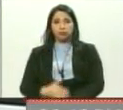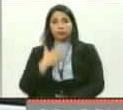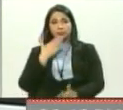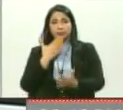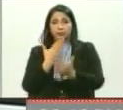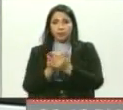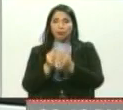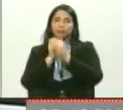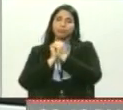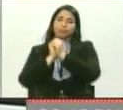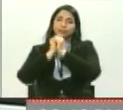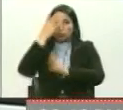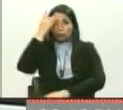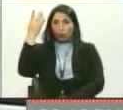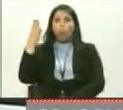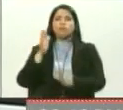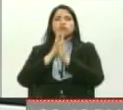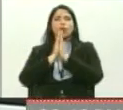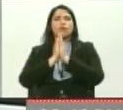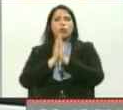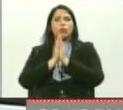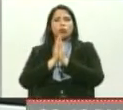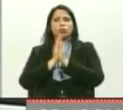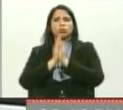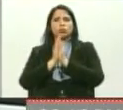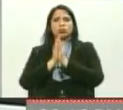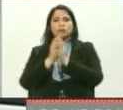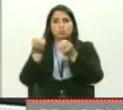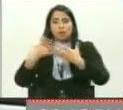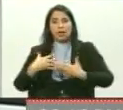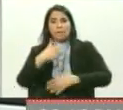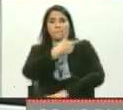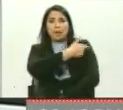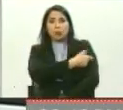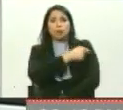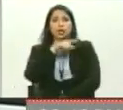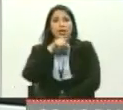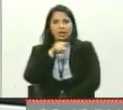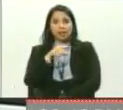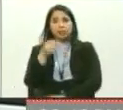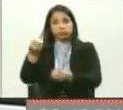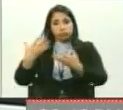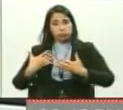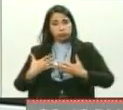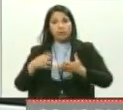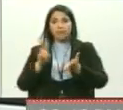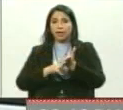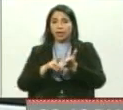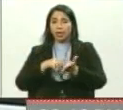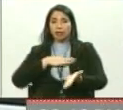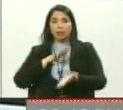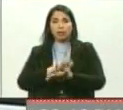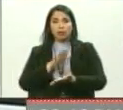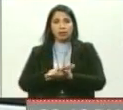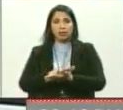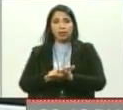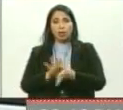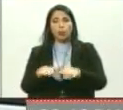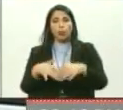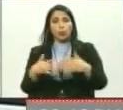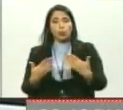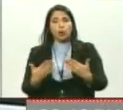pidiéndole y rogándole a Dios que aparezca pronto esa vacuna, que es la que nos va a traer verdaderamente la tranquilidad. Mientras